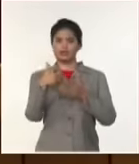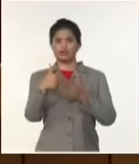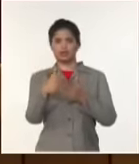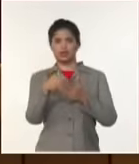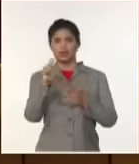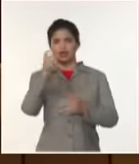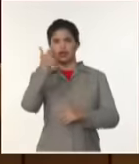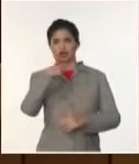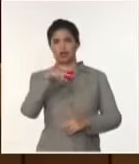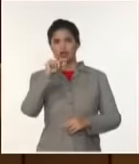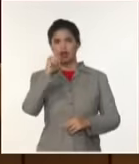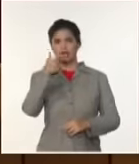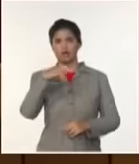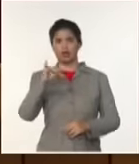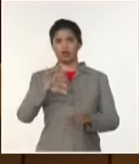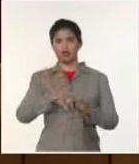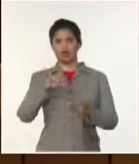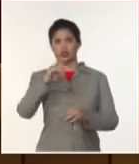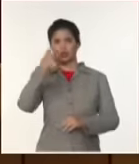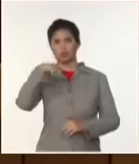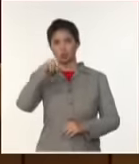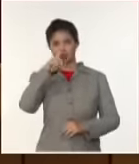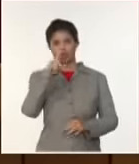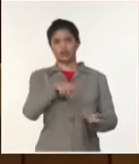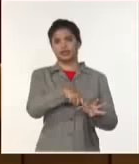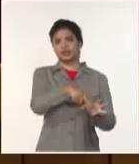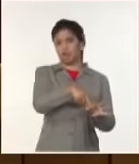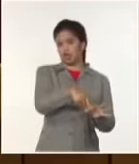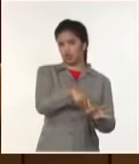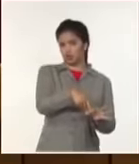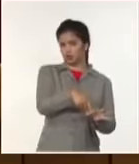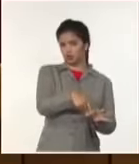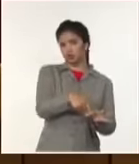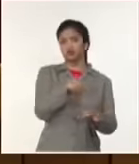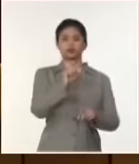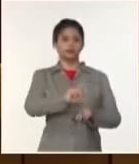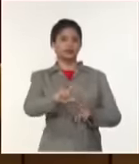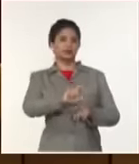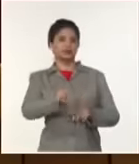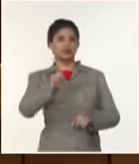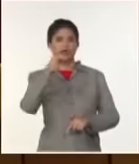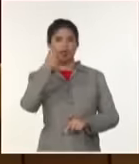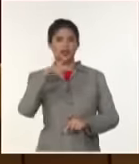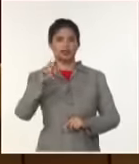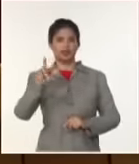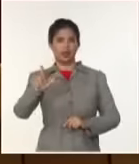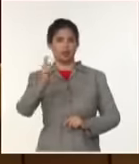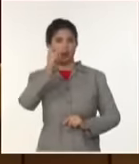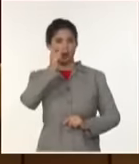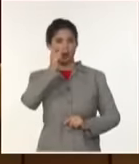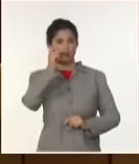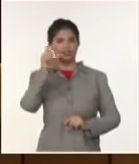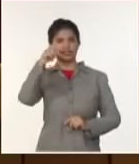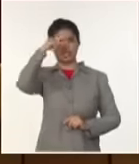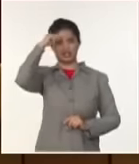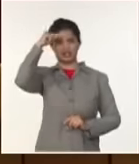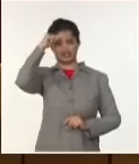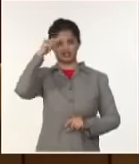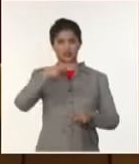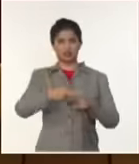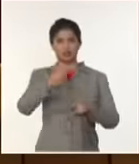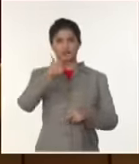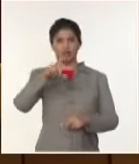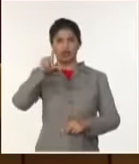Caraguán, Euclides Beirú en la Isla de la Juventud, la finca de Raúl Concepción en la CCS Alberto Piz,